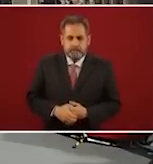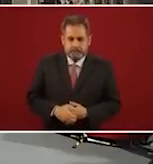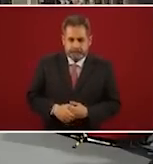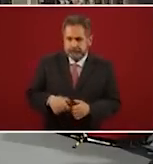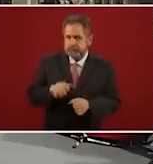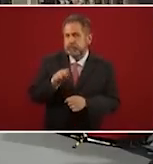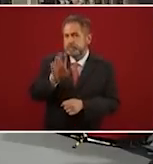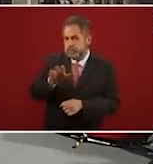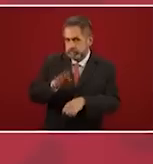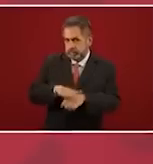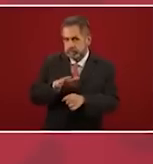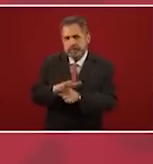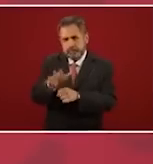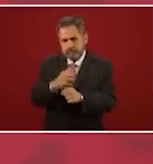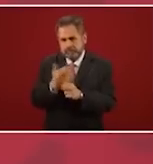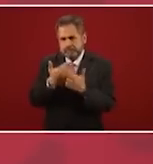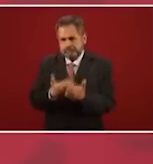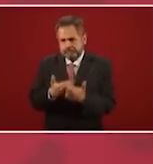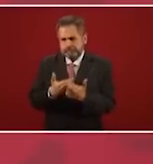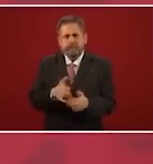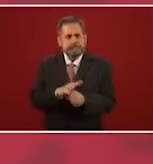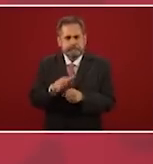abasto de los medicamentos.